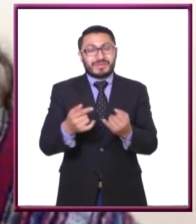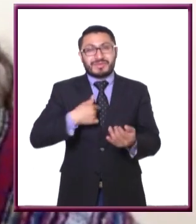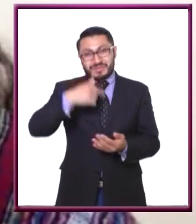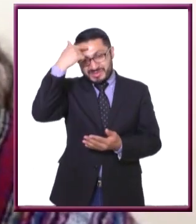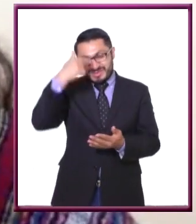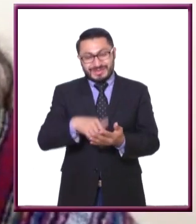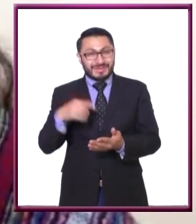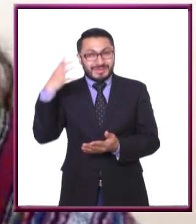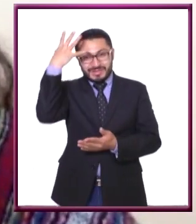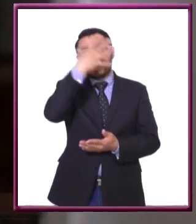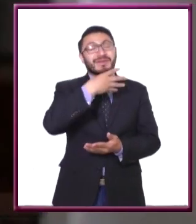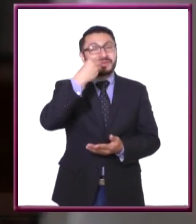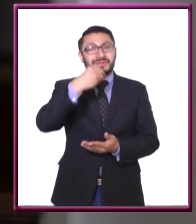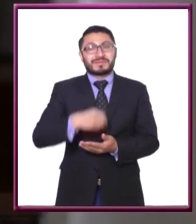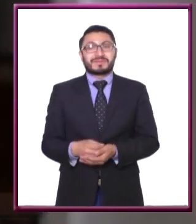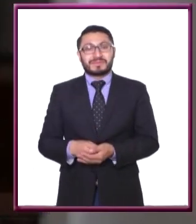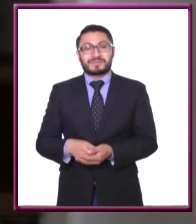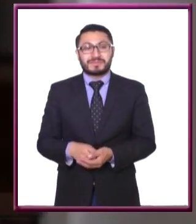sería una experiencia inolvidable.